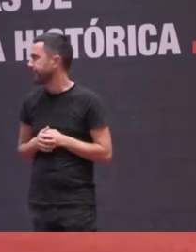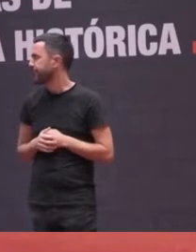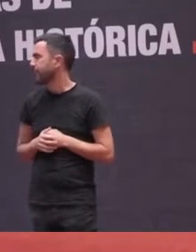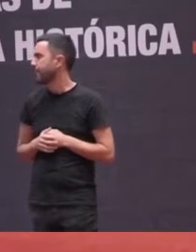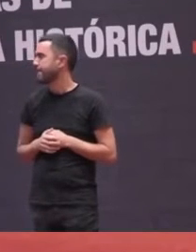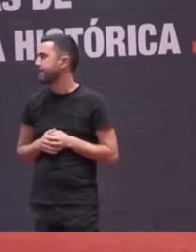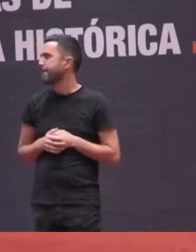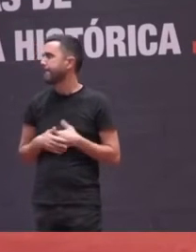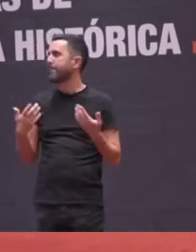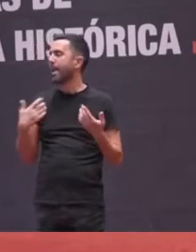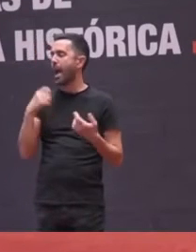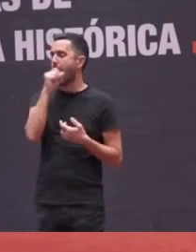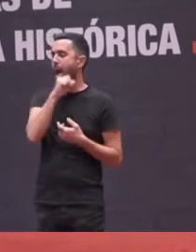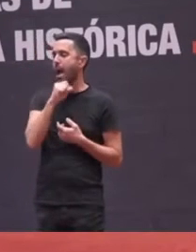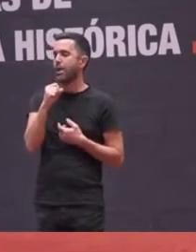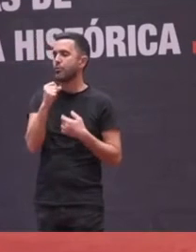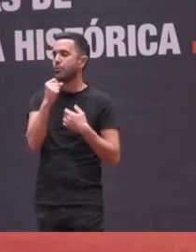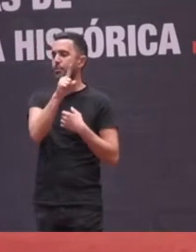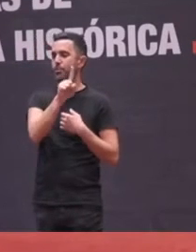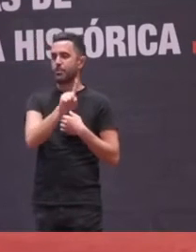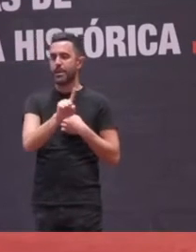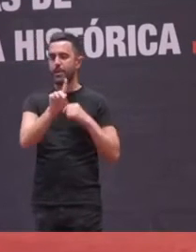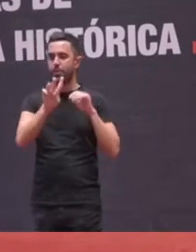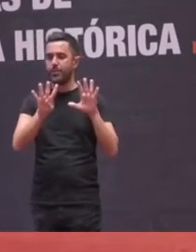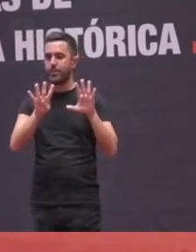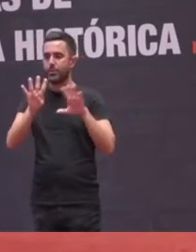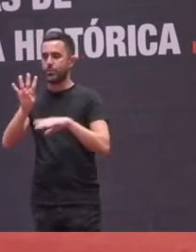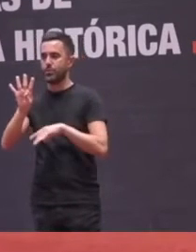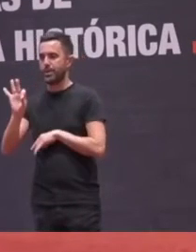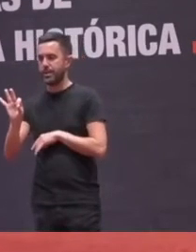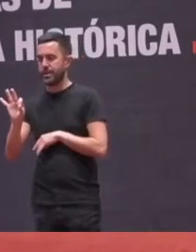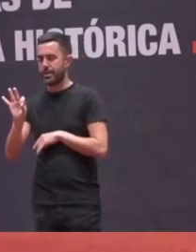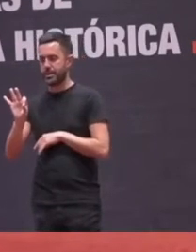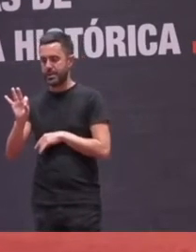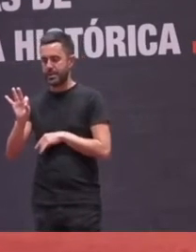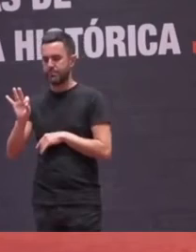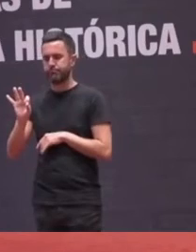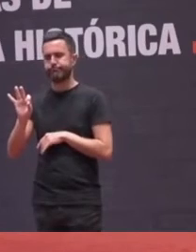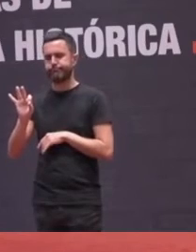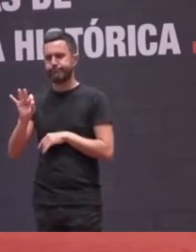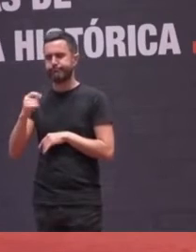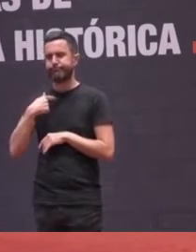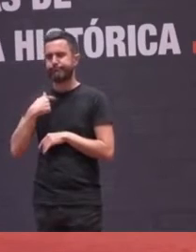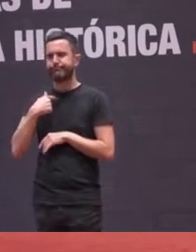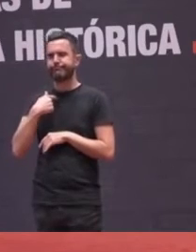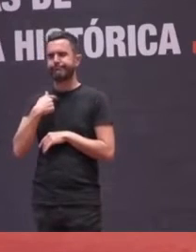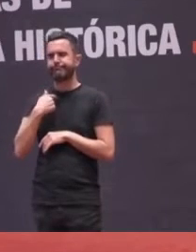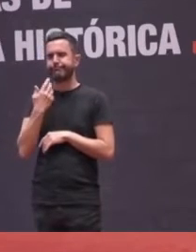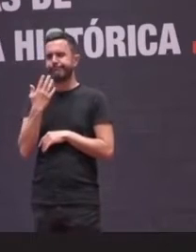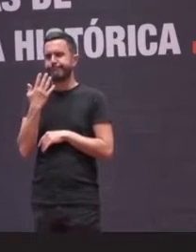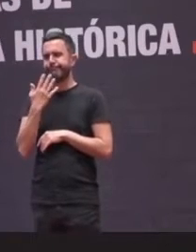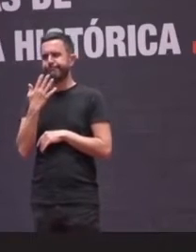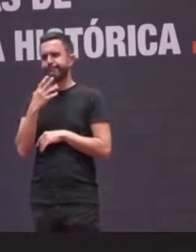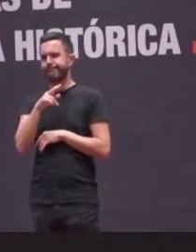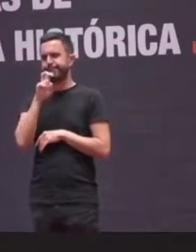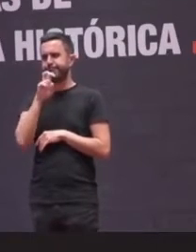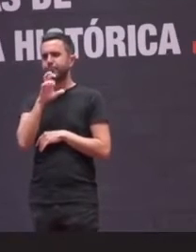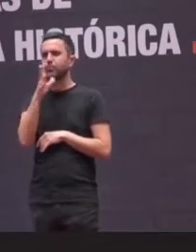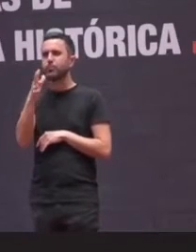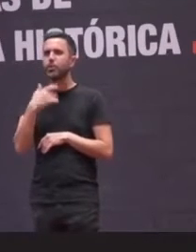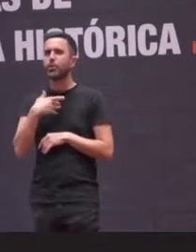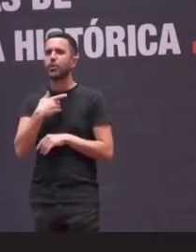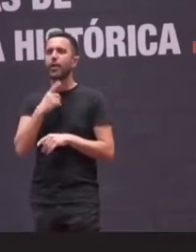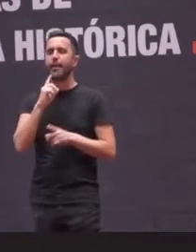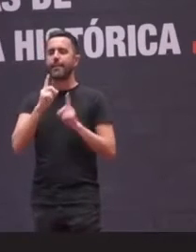ano 40, e isto a mí me levantou unha certa sospeita, porque o dictador se apura a declarar todos os bens